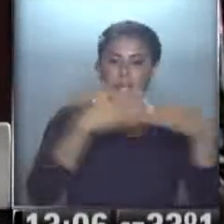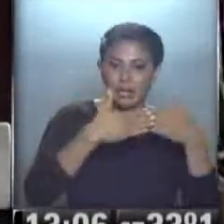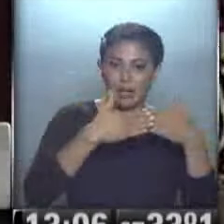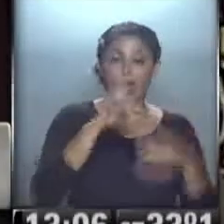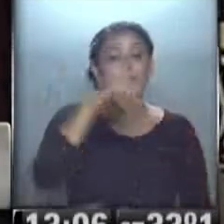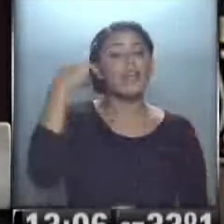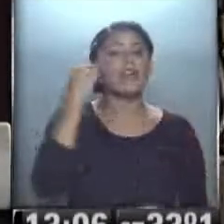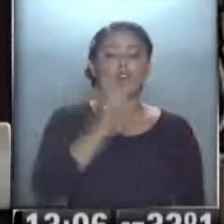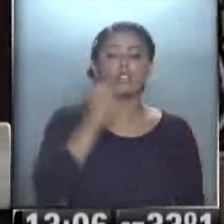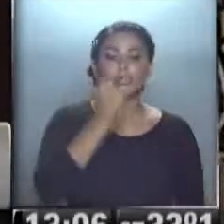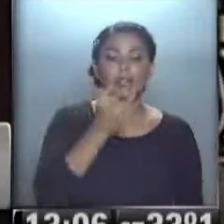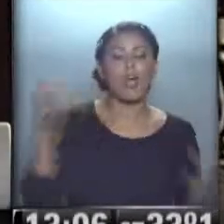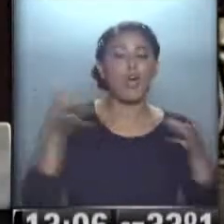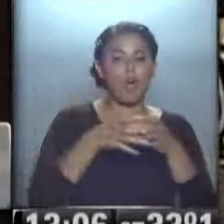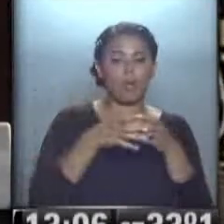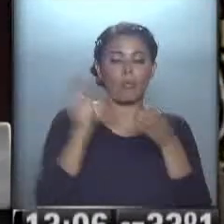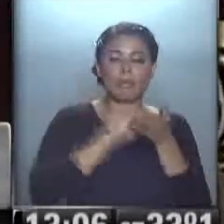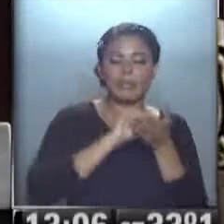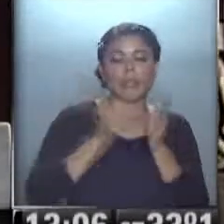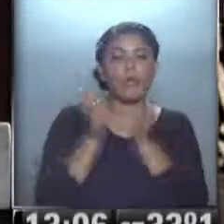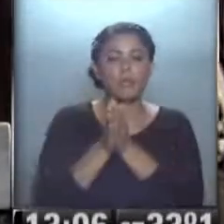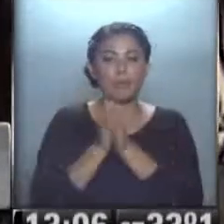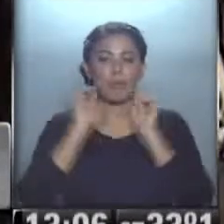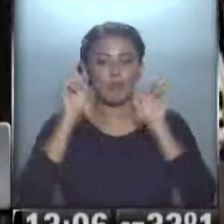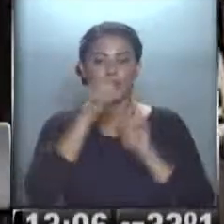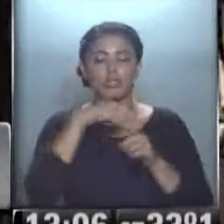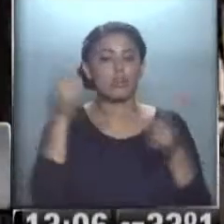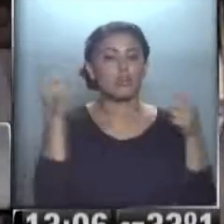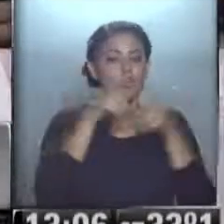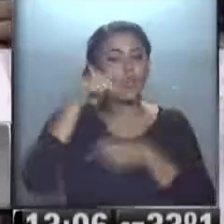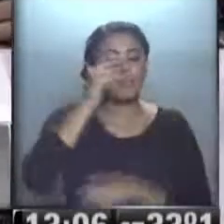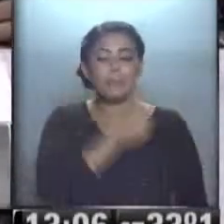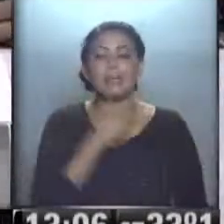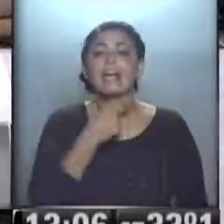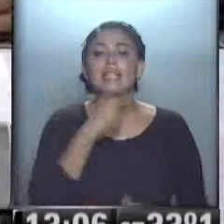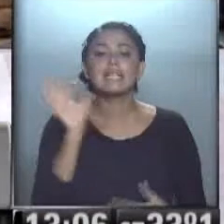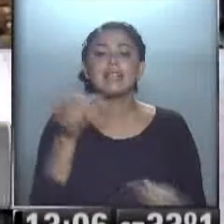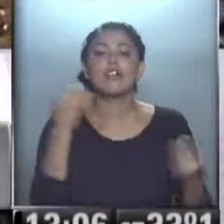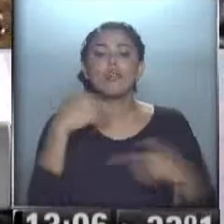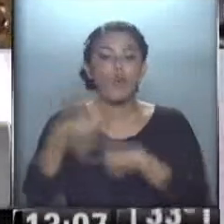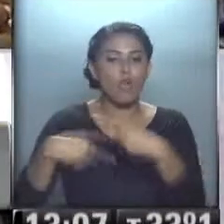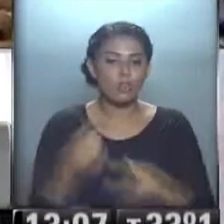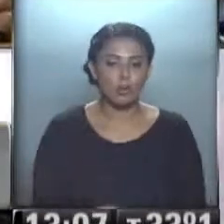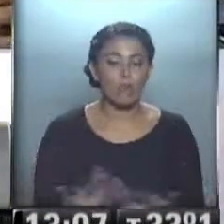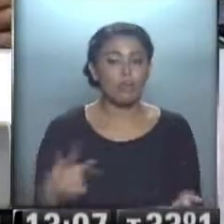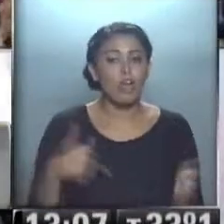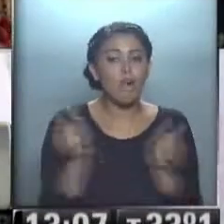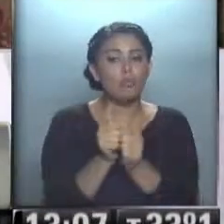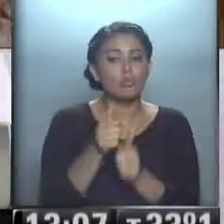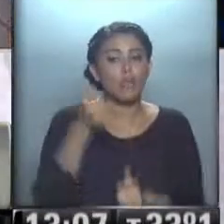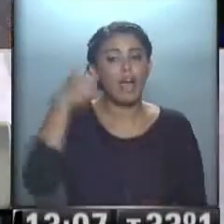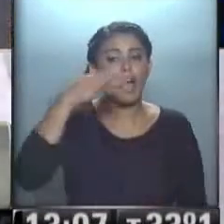ustedes hacían referencia de parte de docentes y administrativos, esperan respuestas por la continuidad del ciclo lectivo de sus hijos. Por eso estamos con Andrea